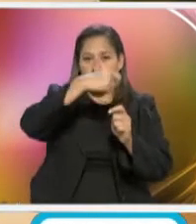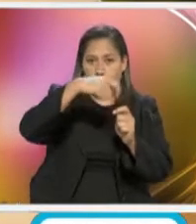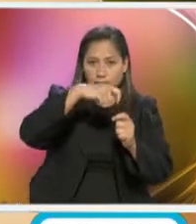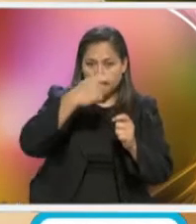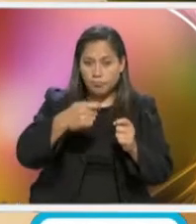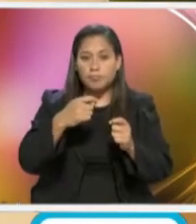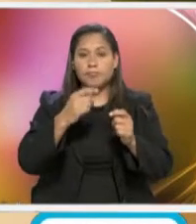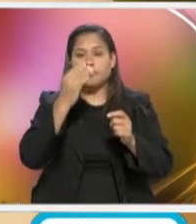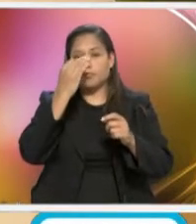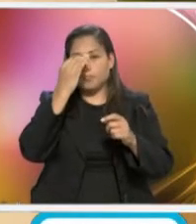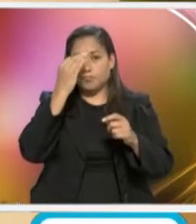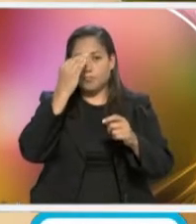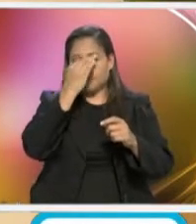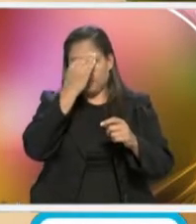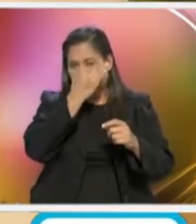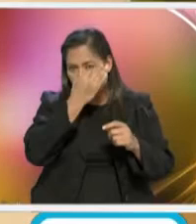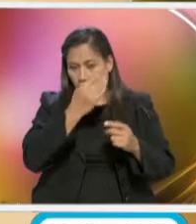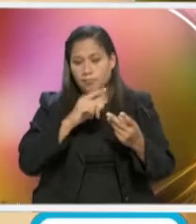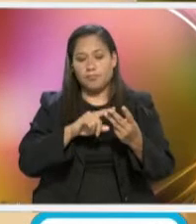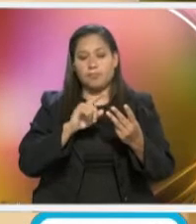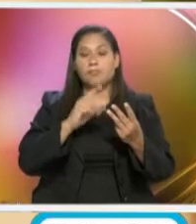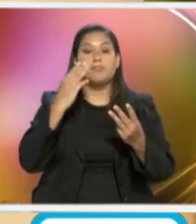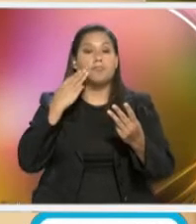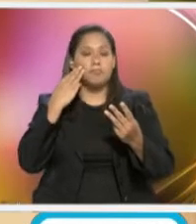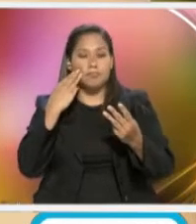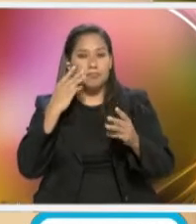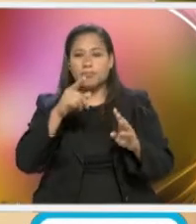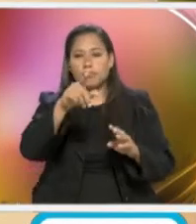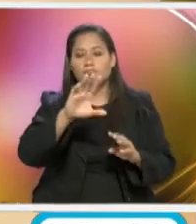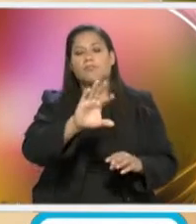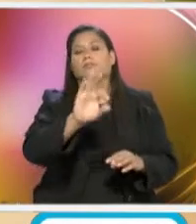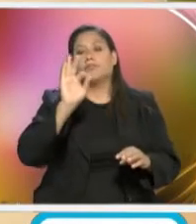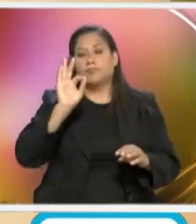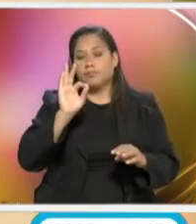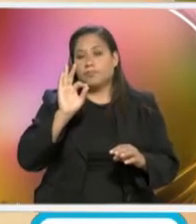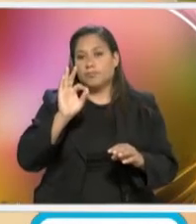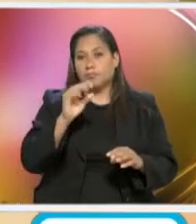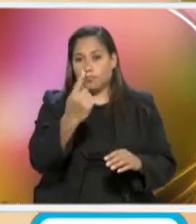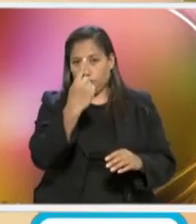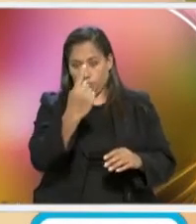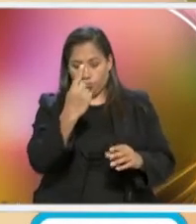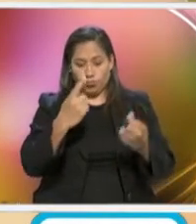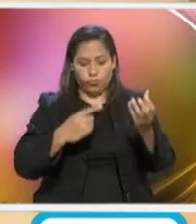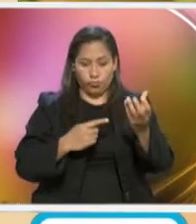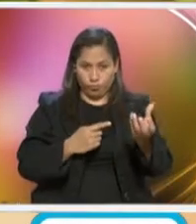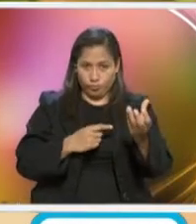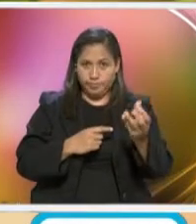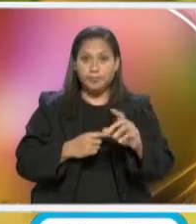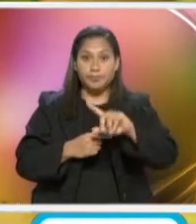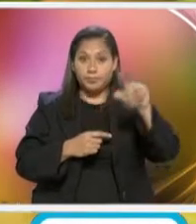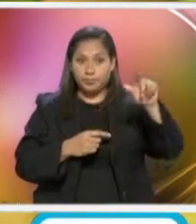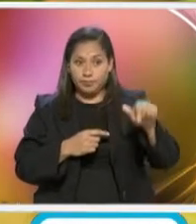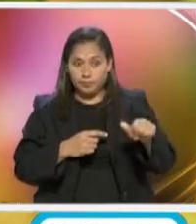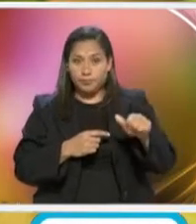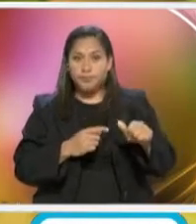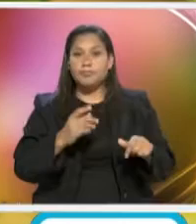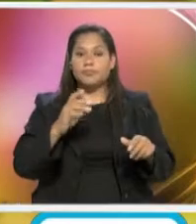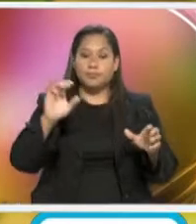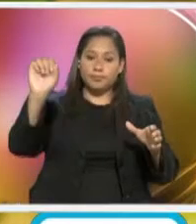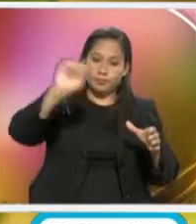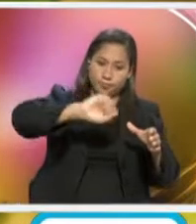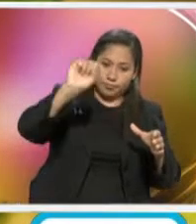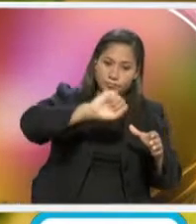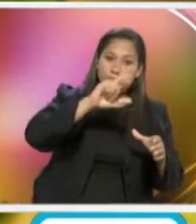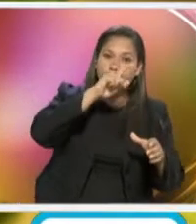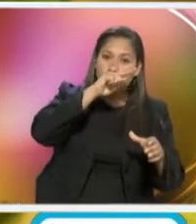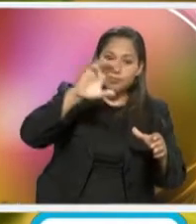de frambuesa, una taza de fresa, una manzana, la fruta que tú gustes, ¿no? Que sea Muy una bien. porción. Y también por medio de los cereales